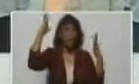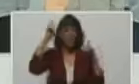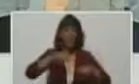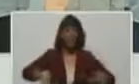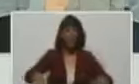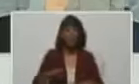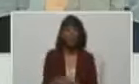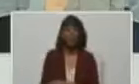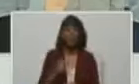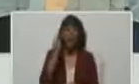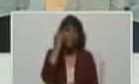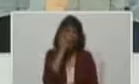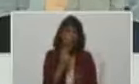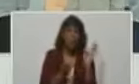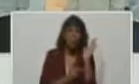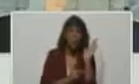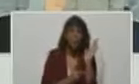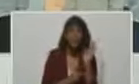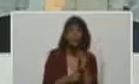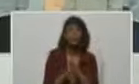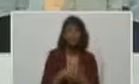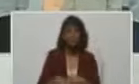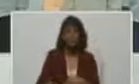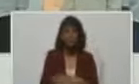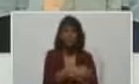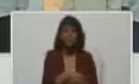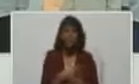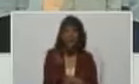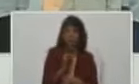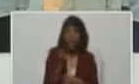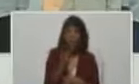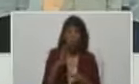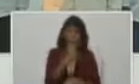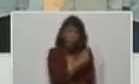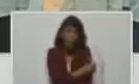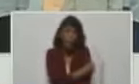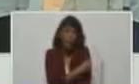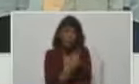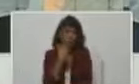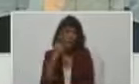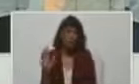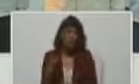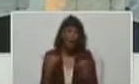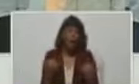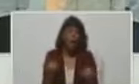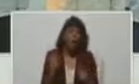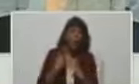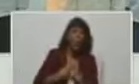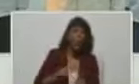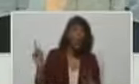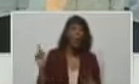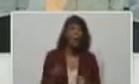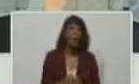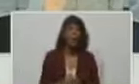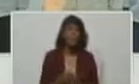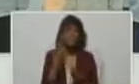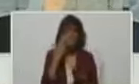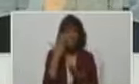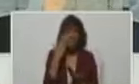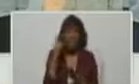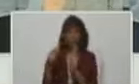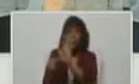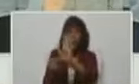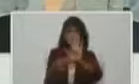el nuevo hospital, el nuevo hospital. Aquí lo tenemos, vamos a ver, vengan para que podamos